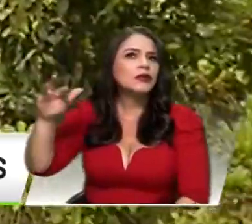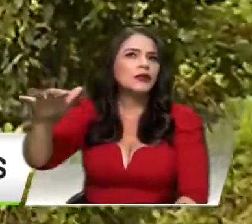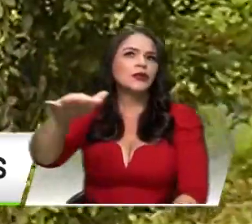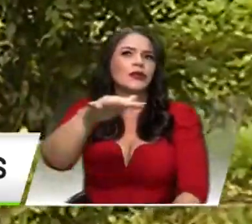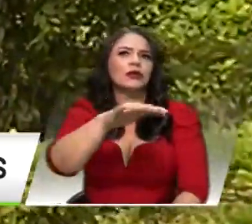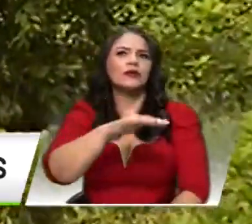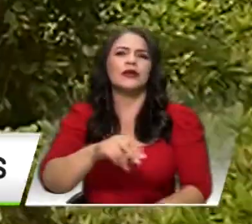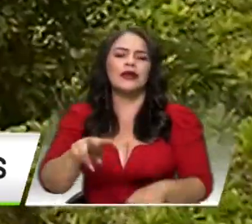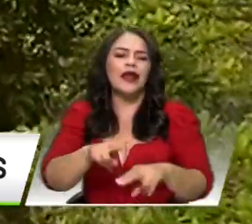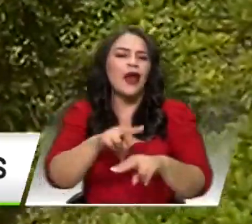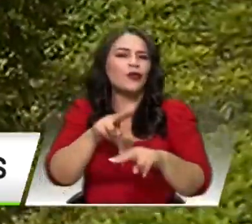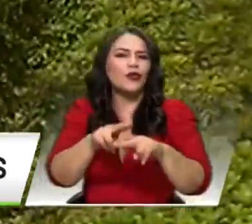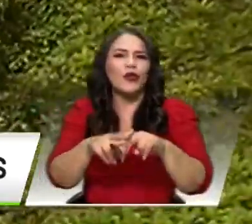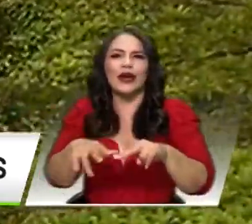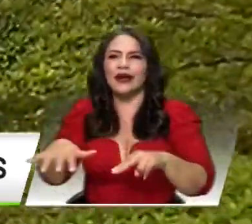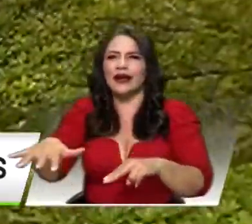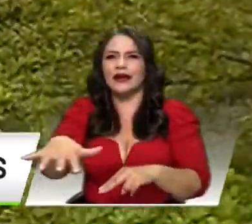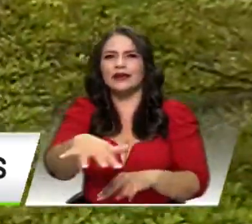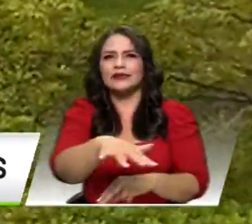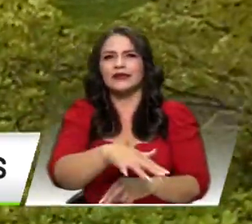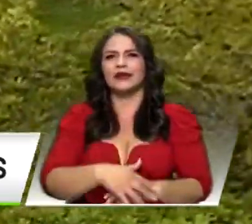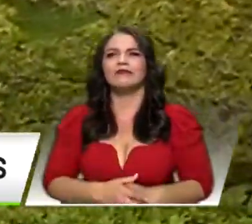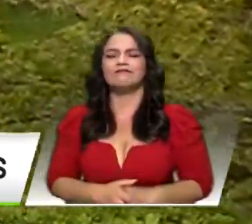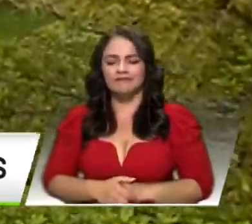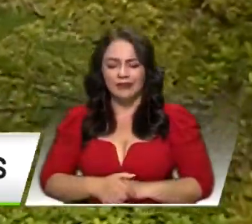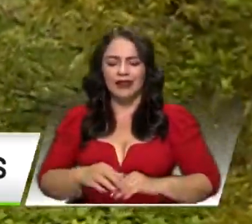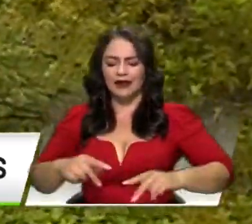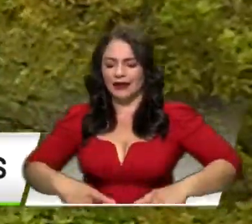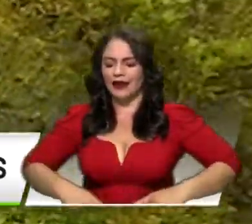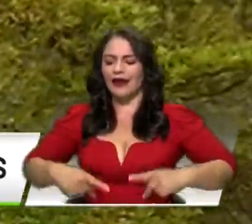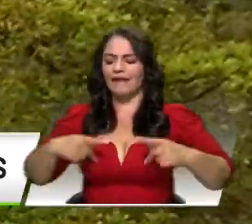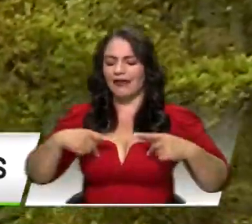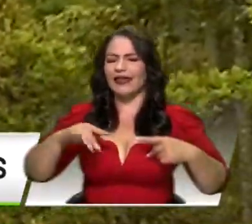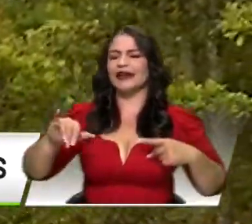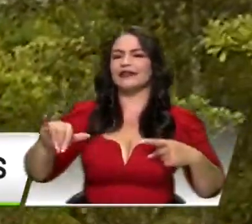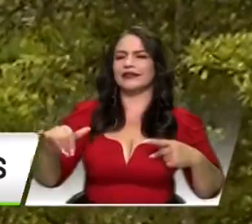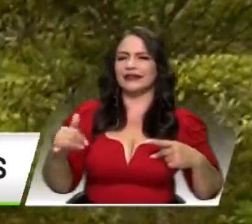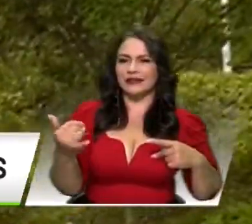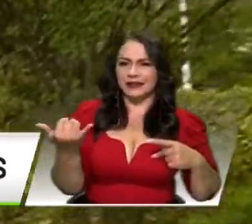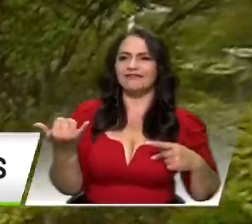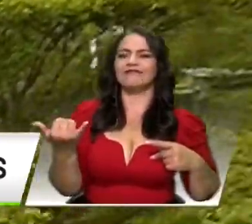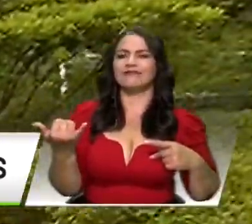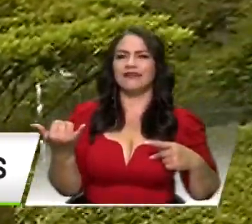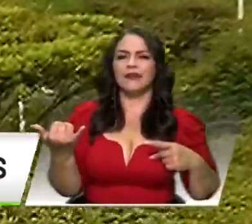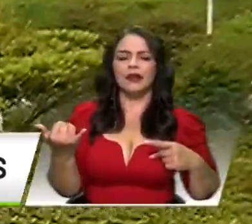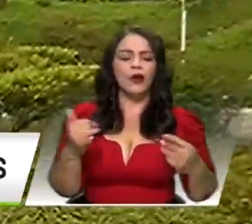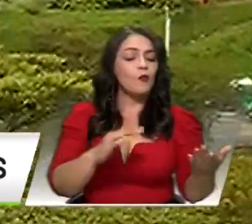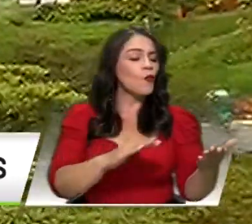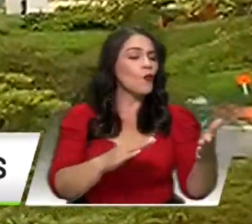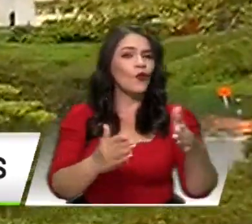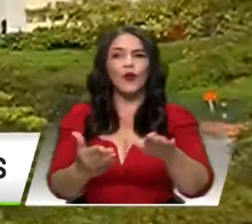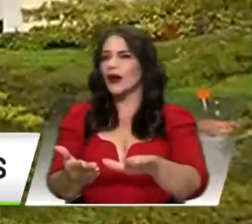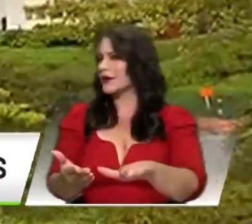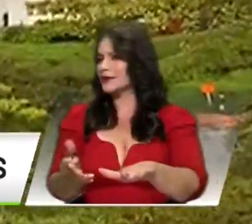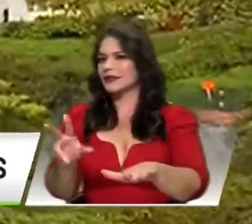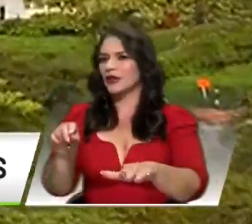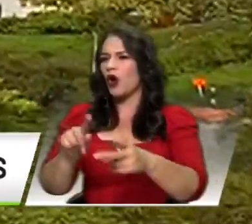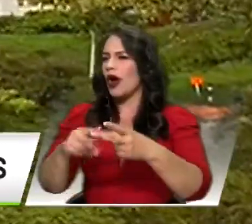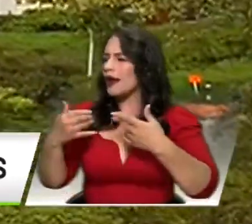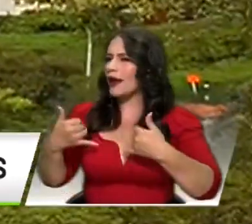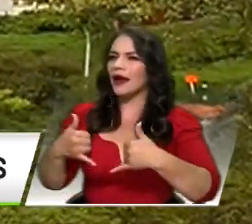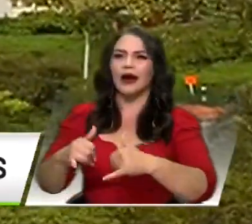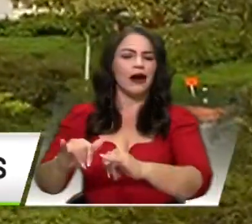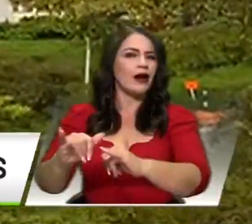La naturaleza se pronuncia diciendo sí a la vida, no a la muerte, no al engaño y no a